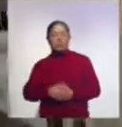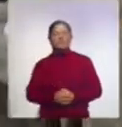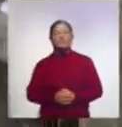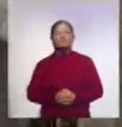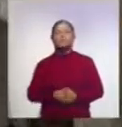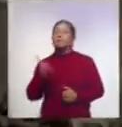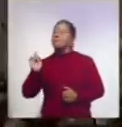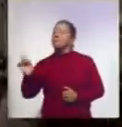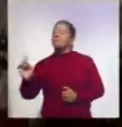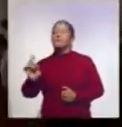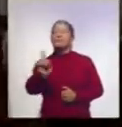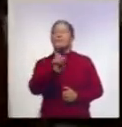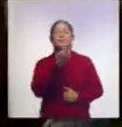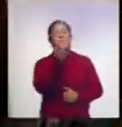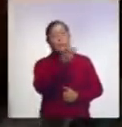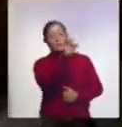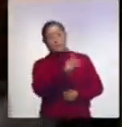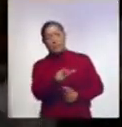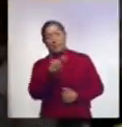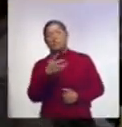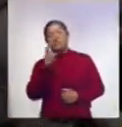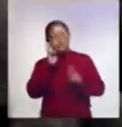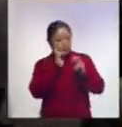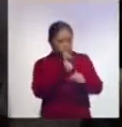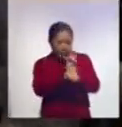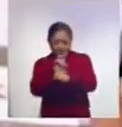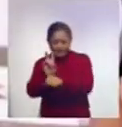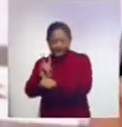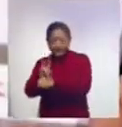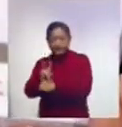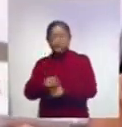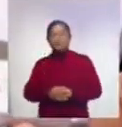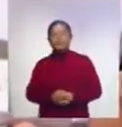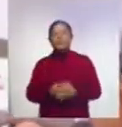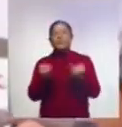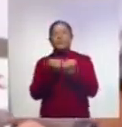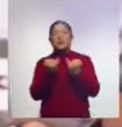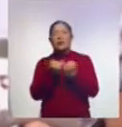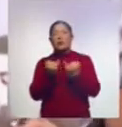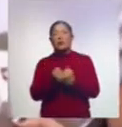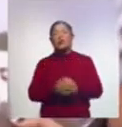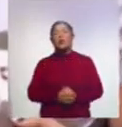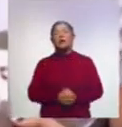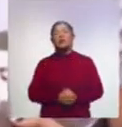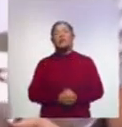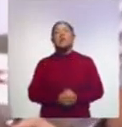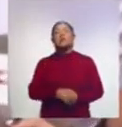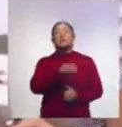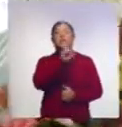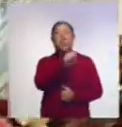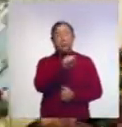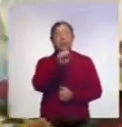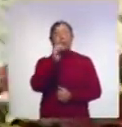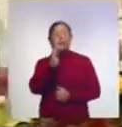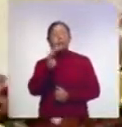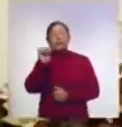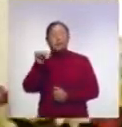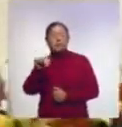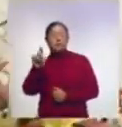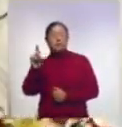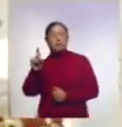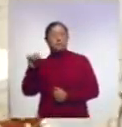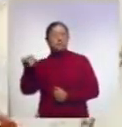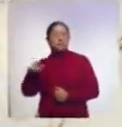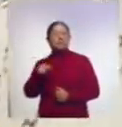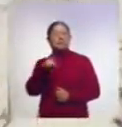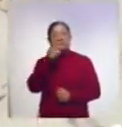la funcionaria federal verificó la aplicación de recursos, así como del seguro del Fondo Nacional de Desastres Naturales, destacando que la participación